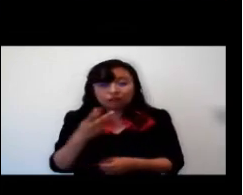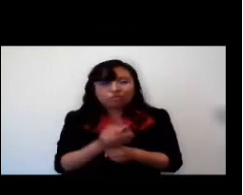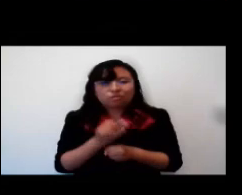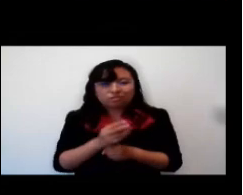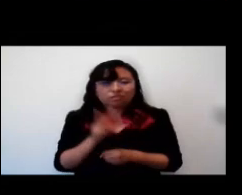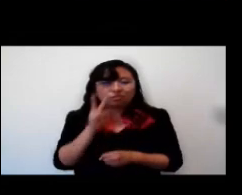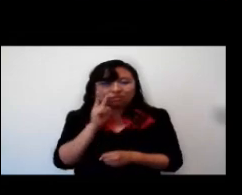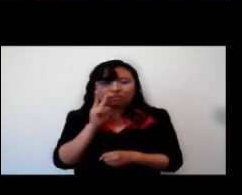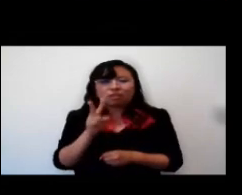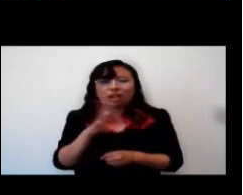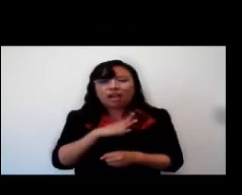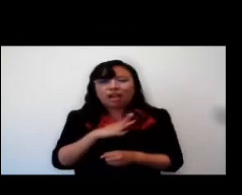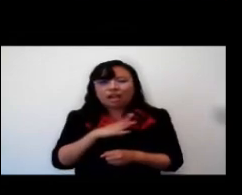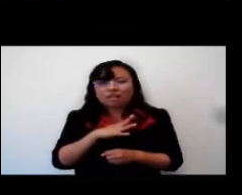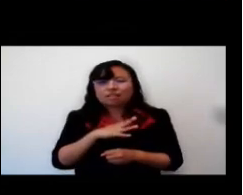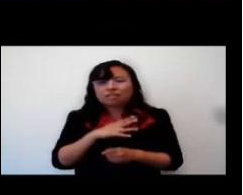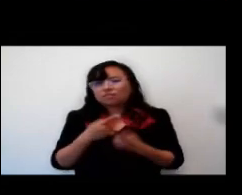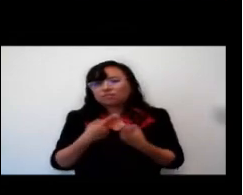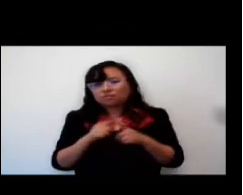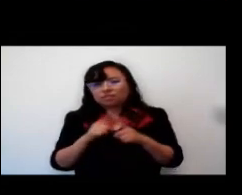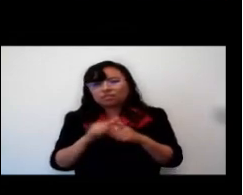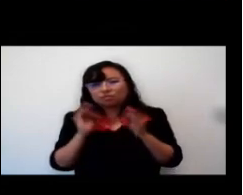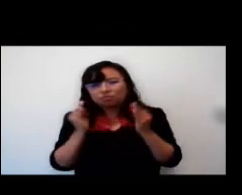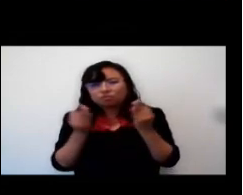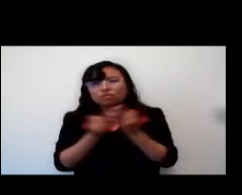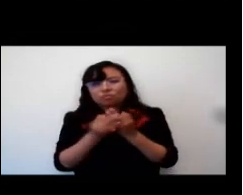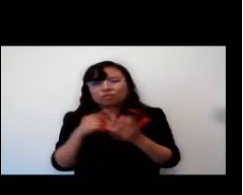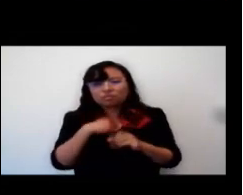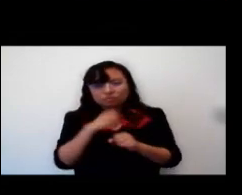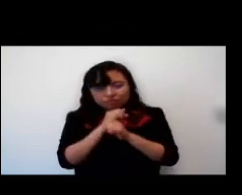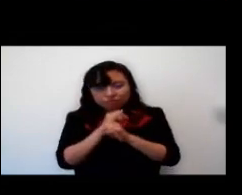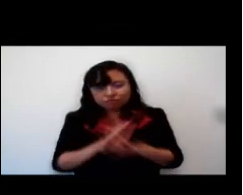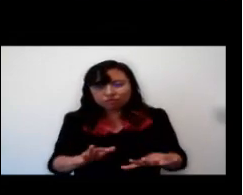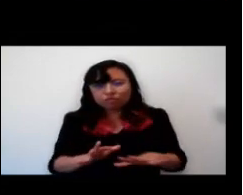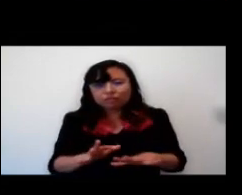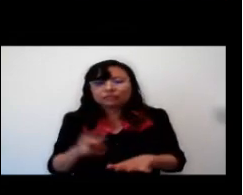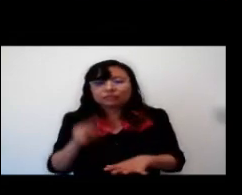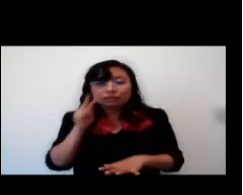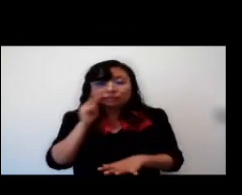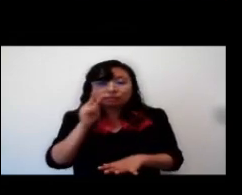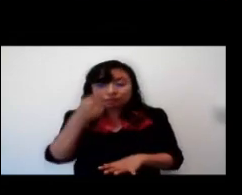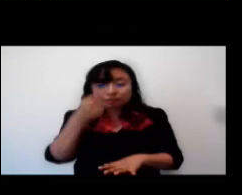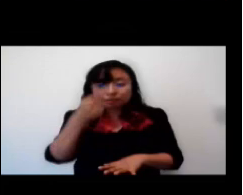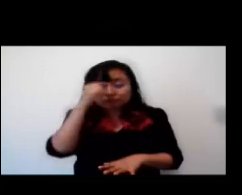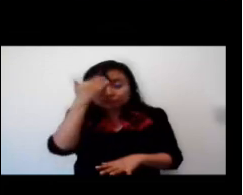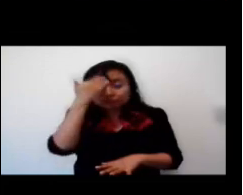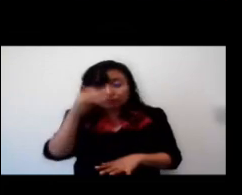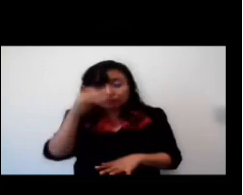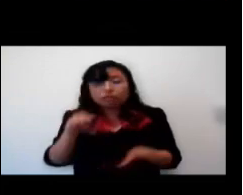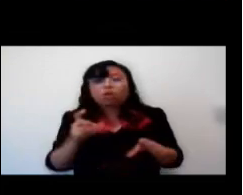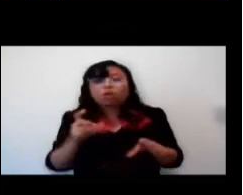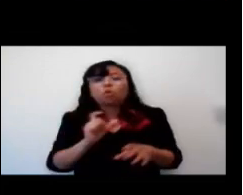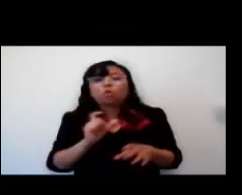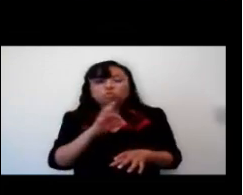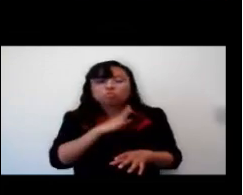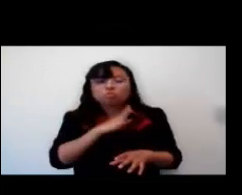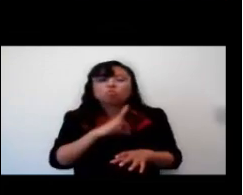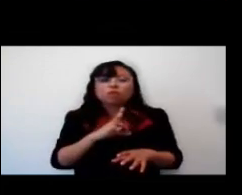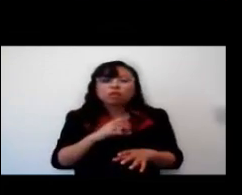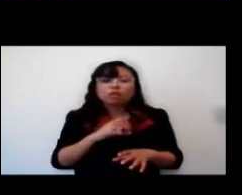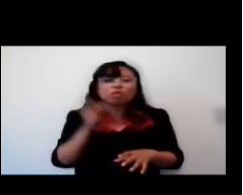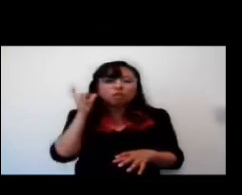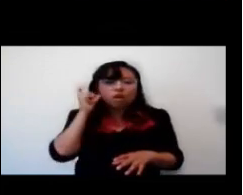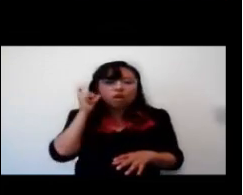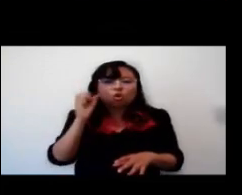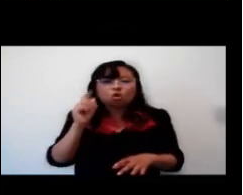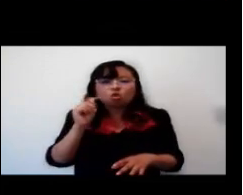les voy a dar varios tips y algo de información para saber, para que ustedes sepan cuándo tienen que acercarse a algún otorrino